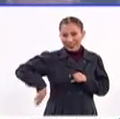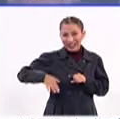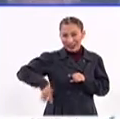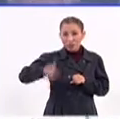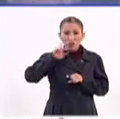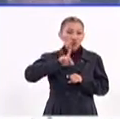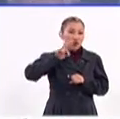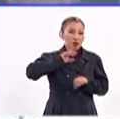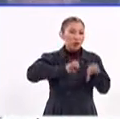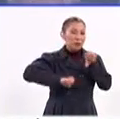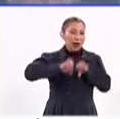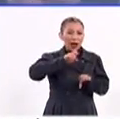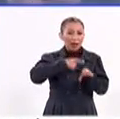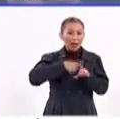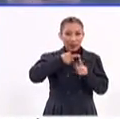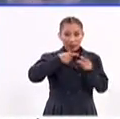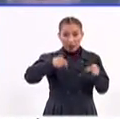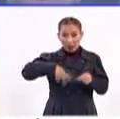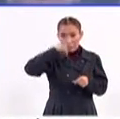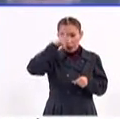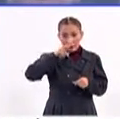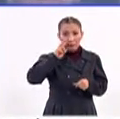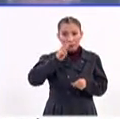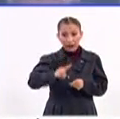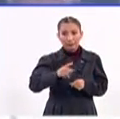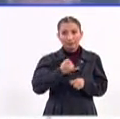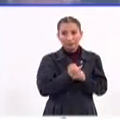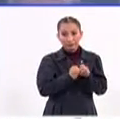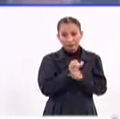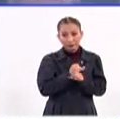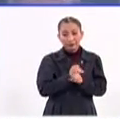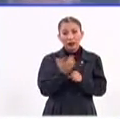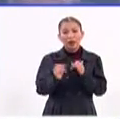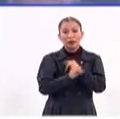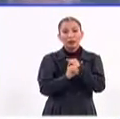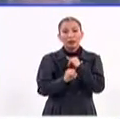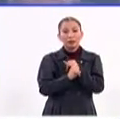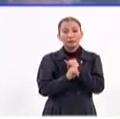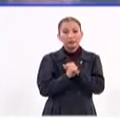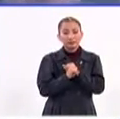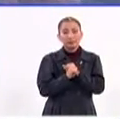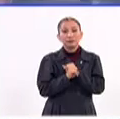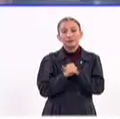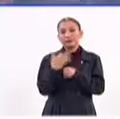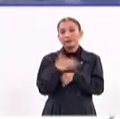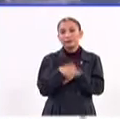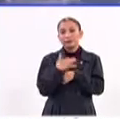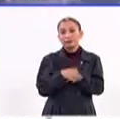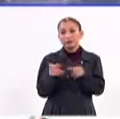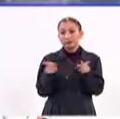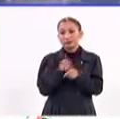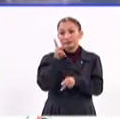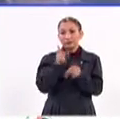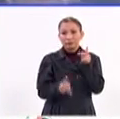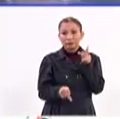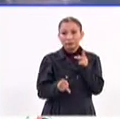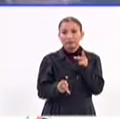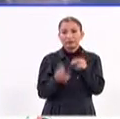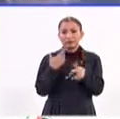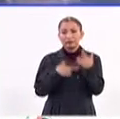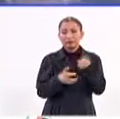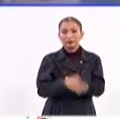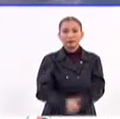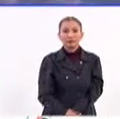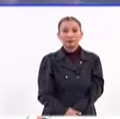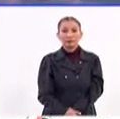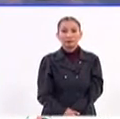agregada cultural de la Embajada de Japón en México, siga la nota también por redes sociales. Mientras tanto, vamos a hacer una breve pausa y